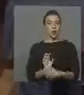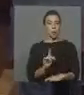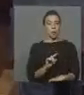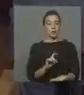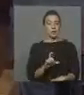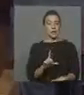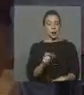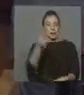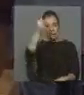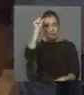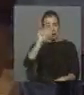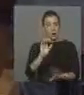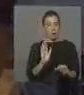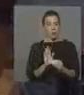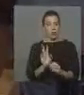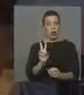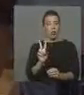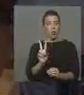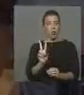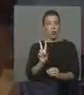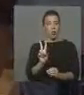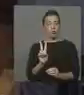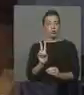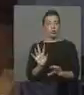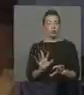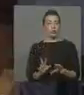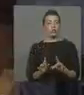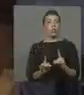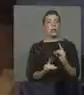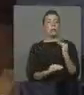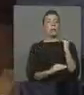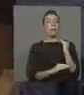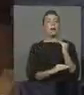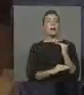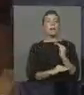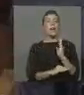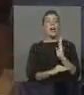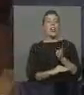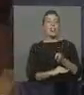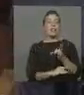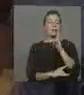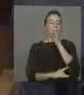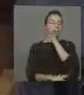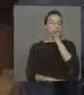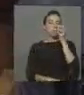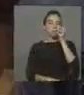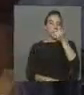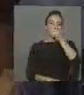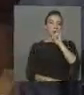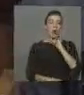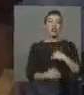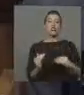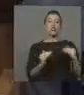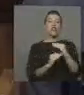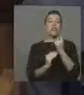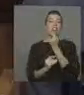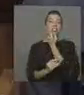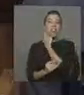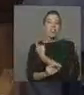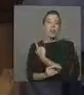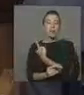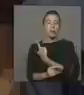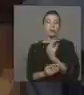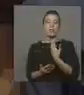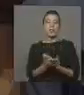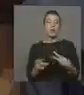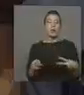Penal mediante la incorporación de dos disposiciones que hacen primar el deber de confidencialidad por sobre el deber de denuncia en caso de estar